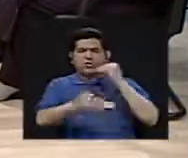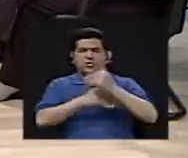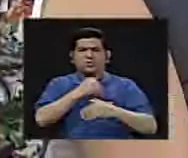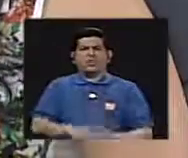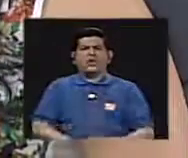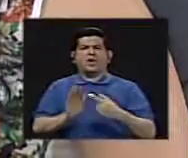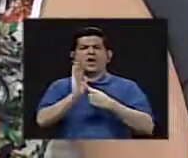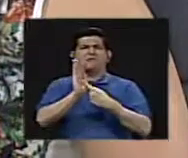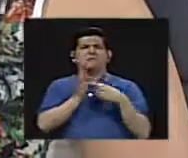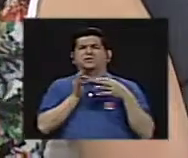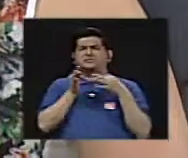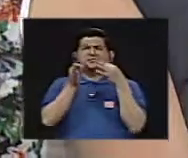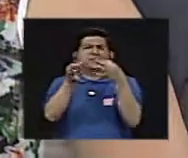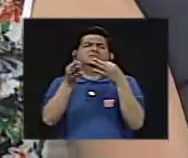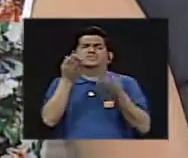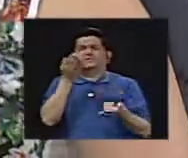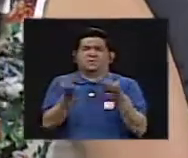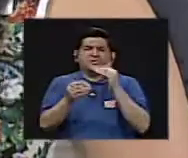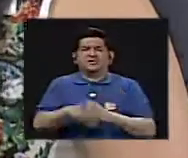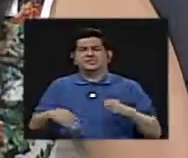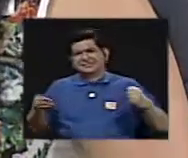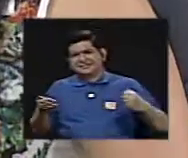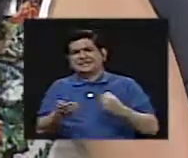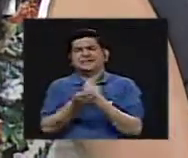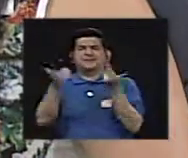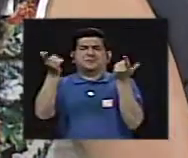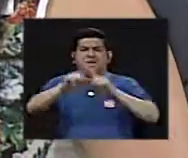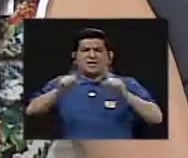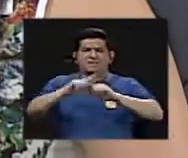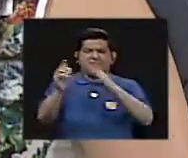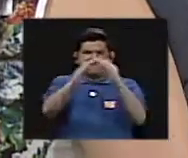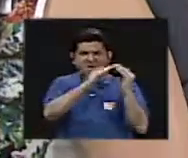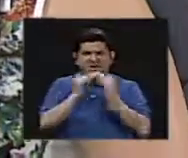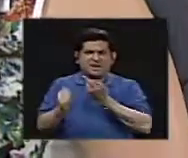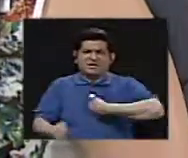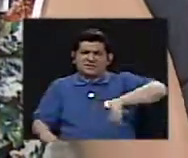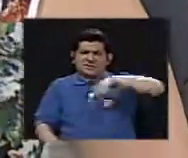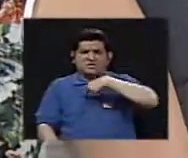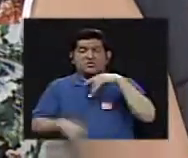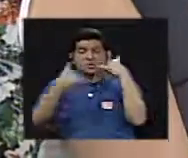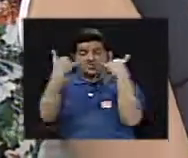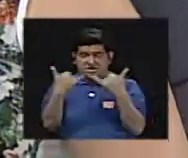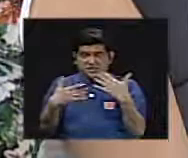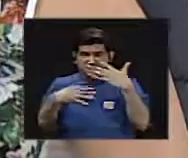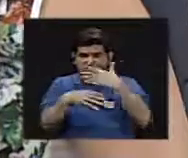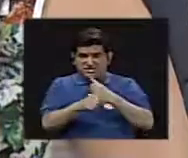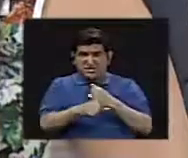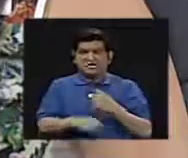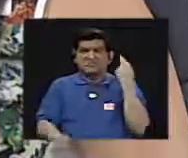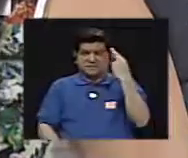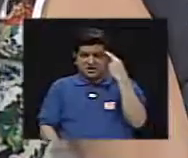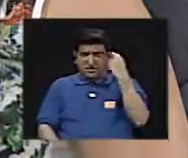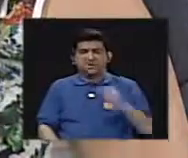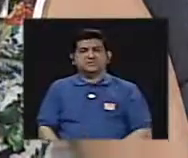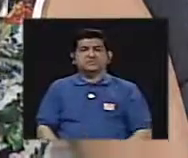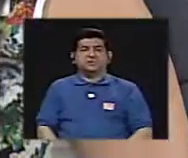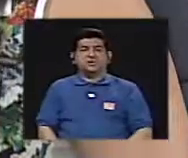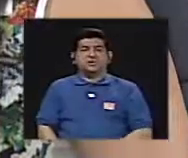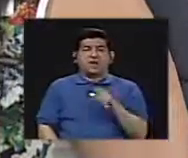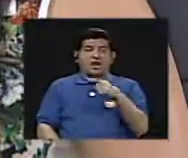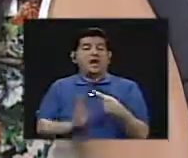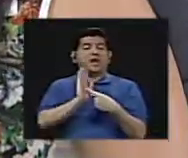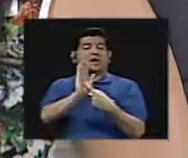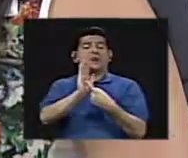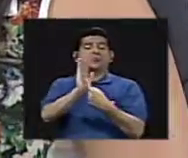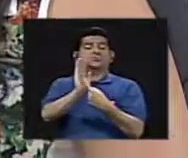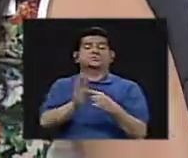espectáculo turístico que lastimosamente ha sucedido en varias comunidades nuestras, que ya se hace por el hecho de que lo